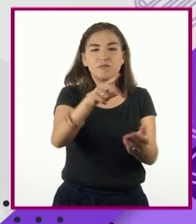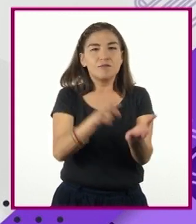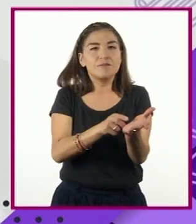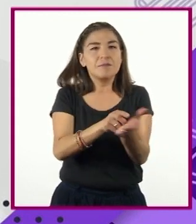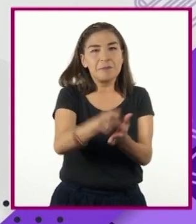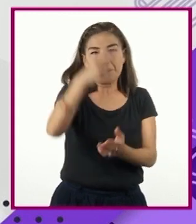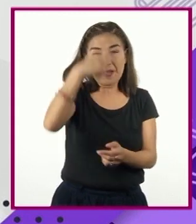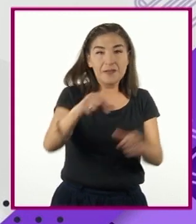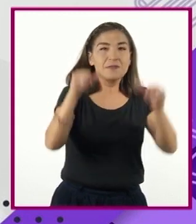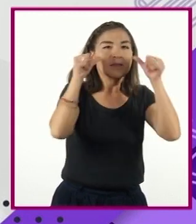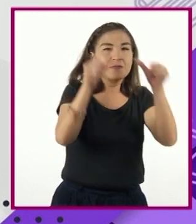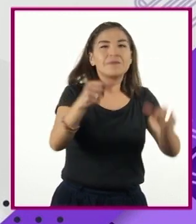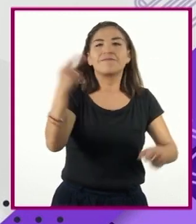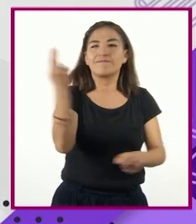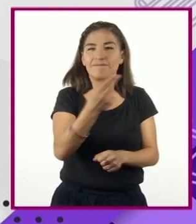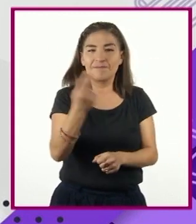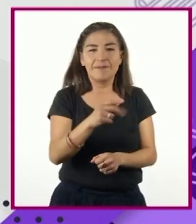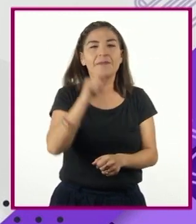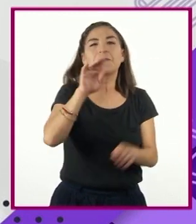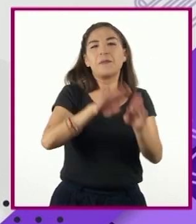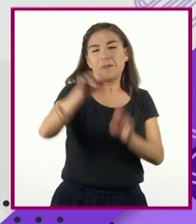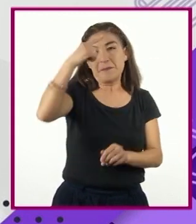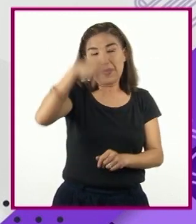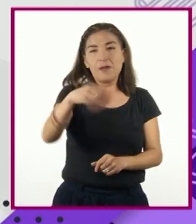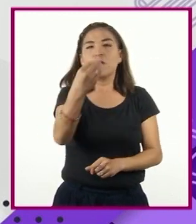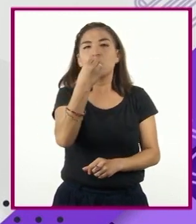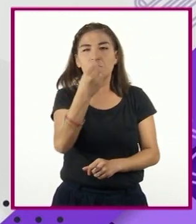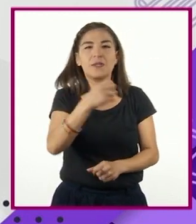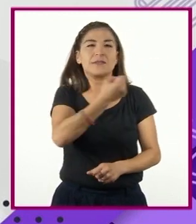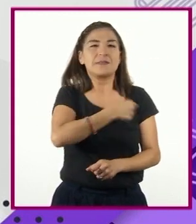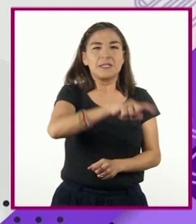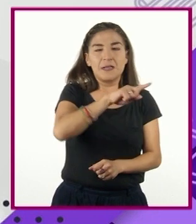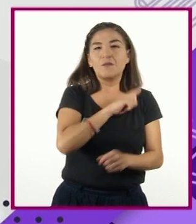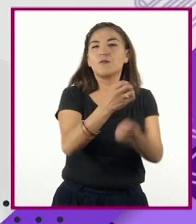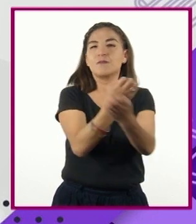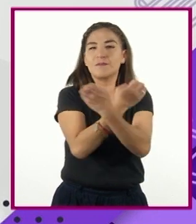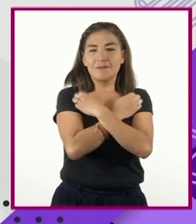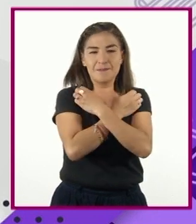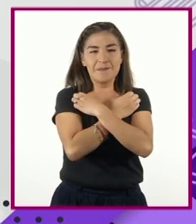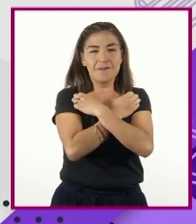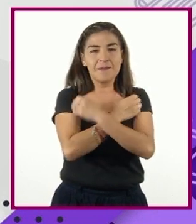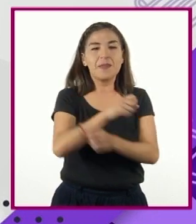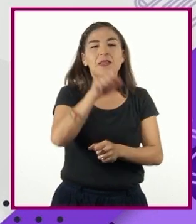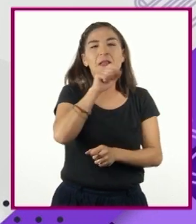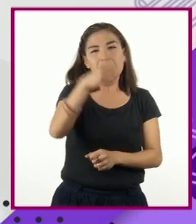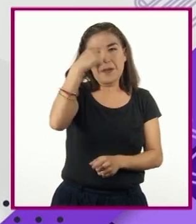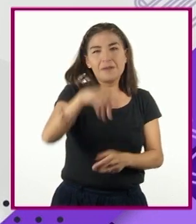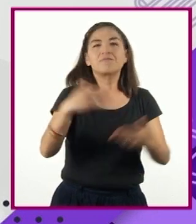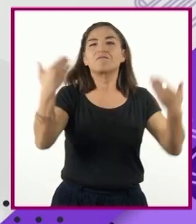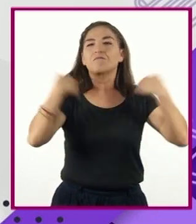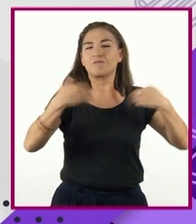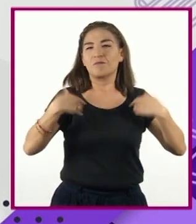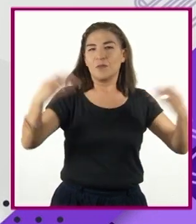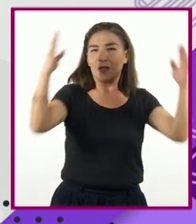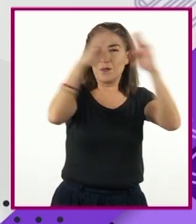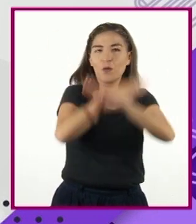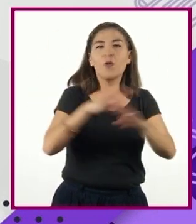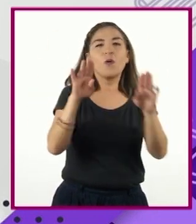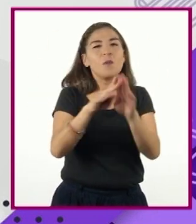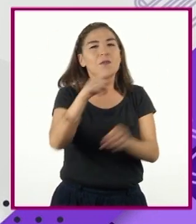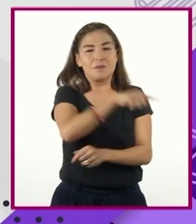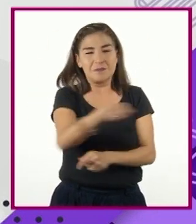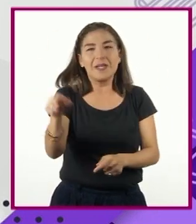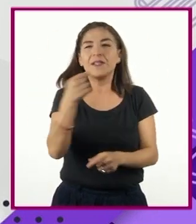la satisfacción de sus necesidades de alimentación, salud, educación y sano esparcimiento para su desarrollo